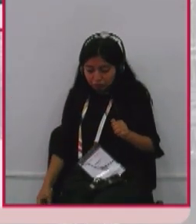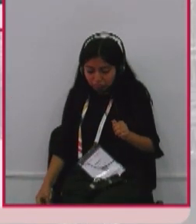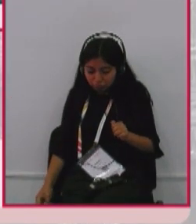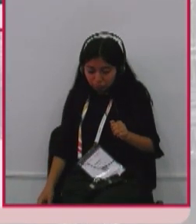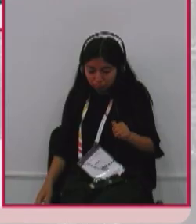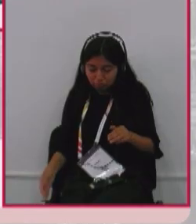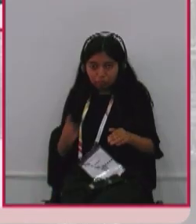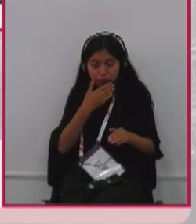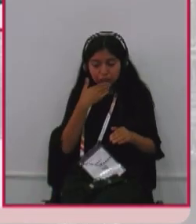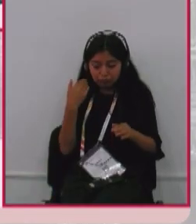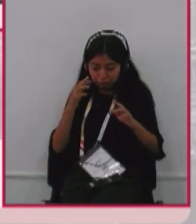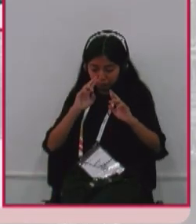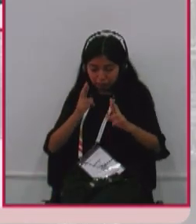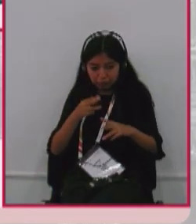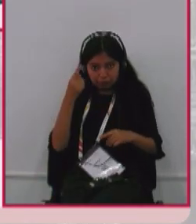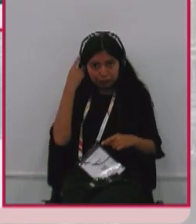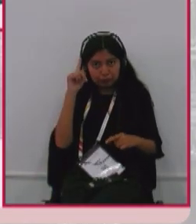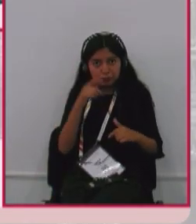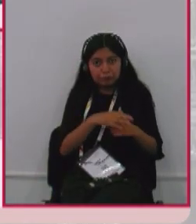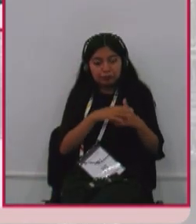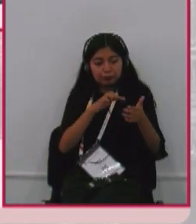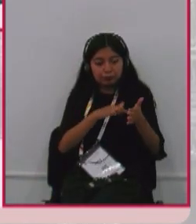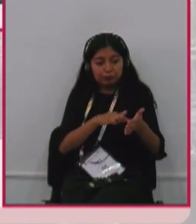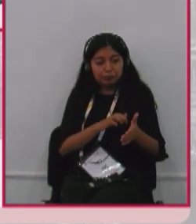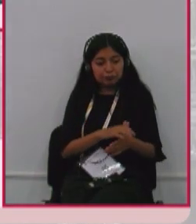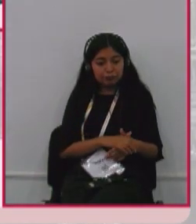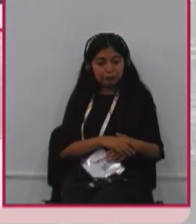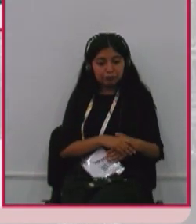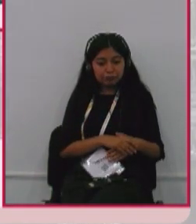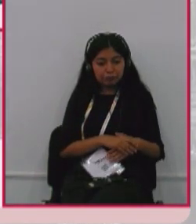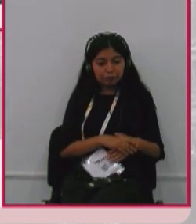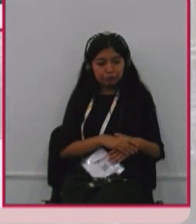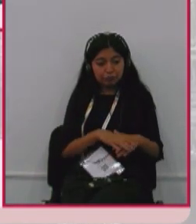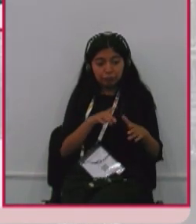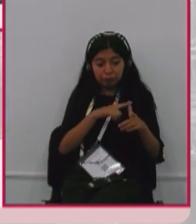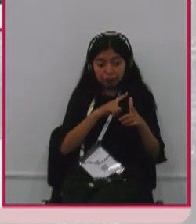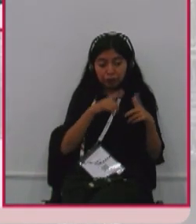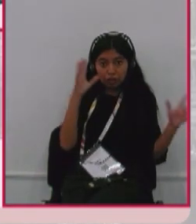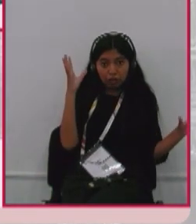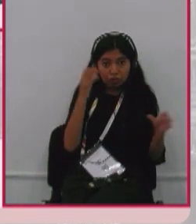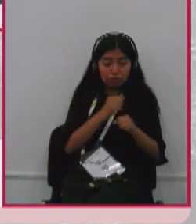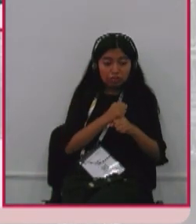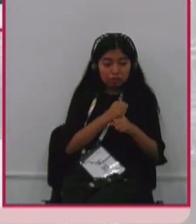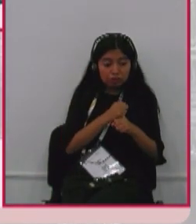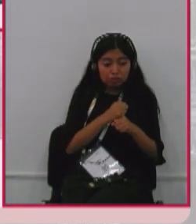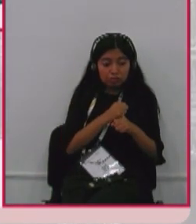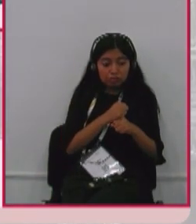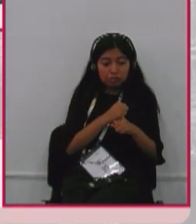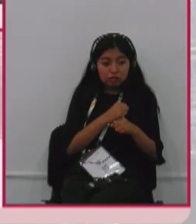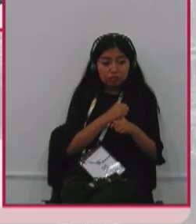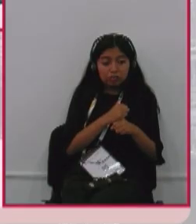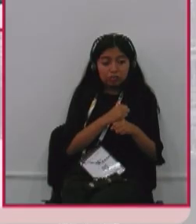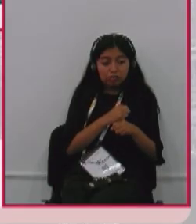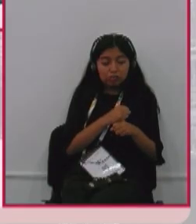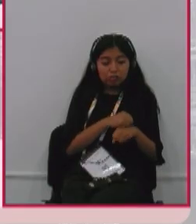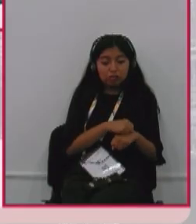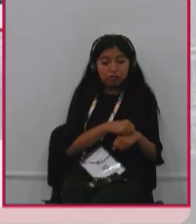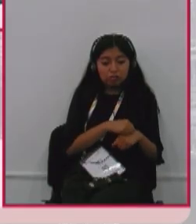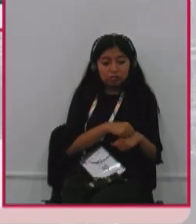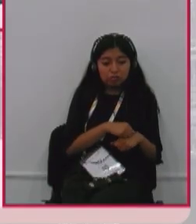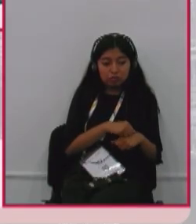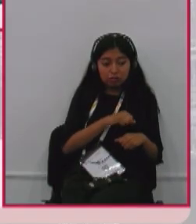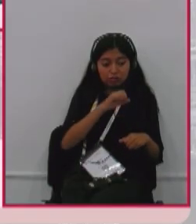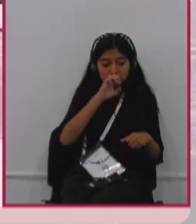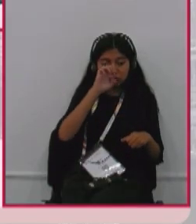mejor resultado para esta aplicación. Entonces, como conclusiones, se evaluó la celda